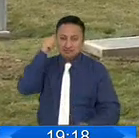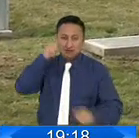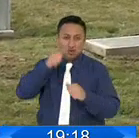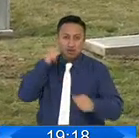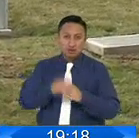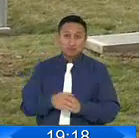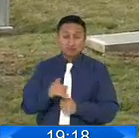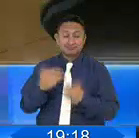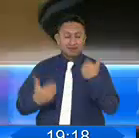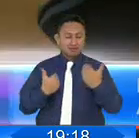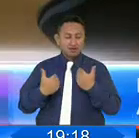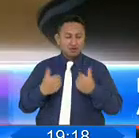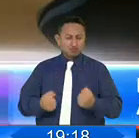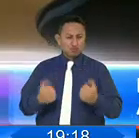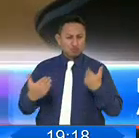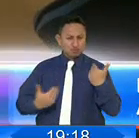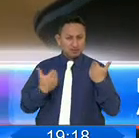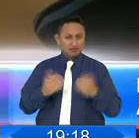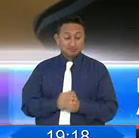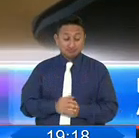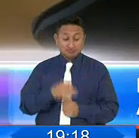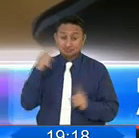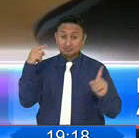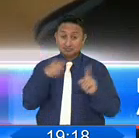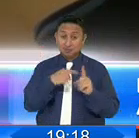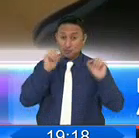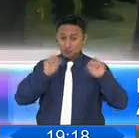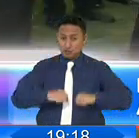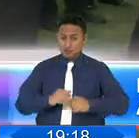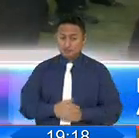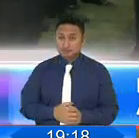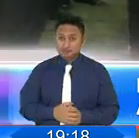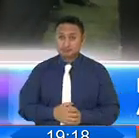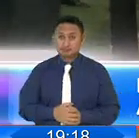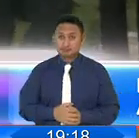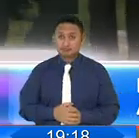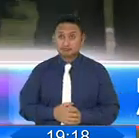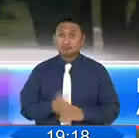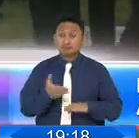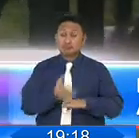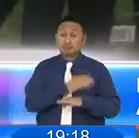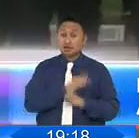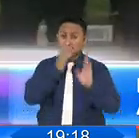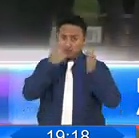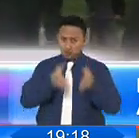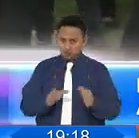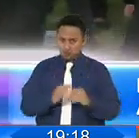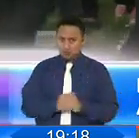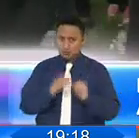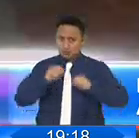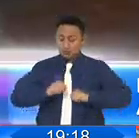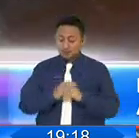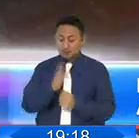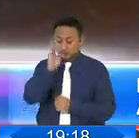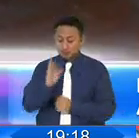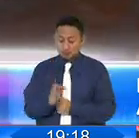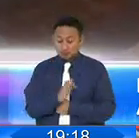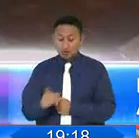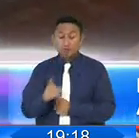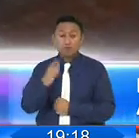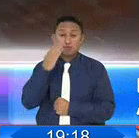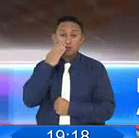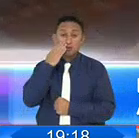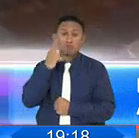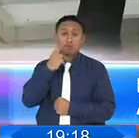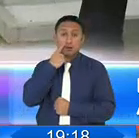siempre, alegre, audaz, feliz, como solo él lo podía ser. Antes de ser enterrado, recibió las bendiciones de su madre